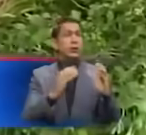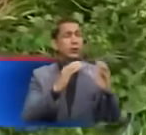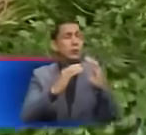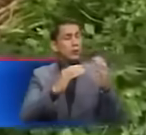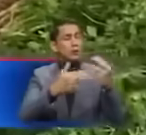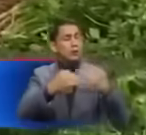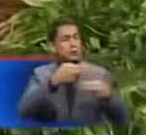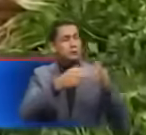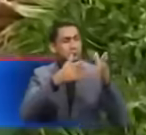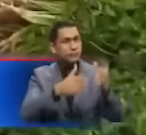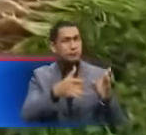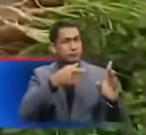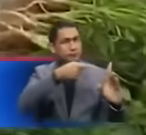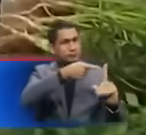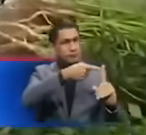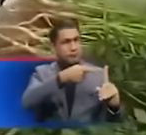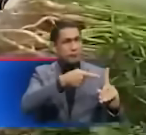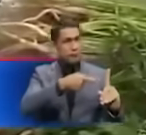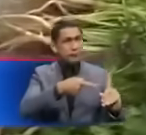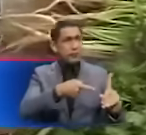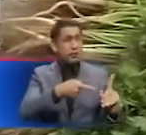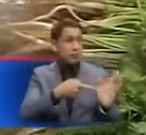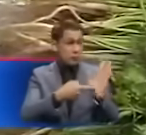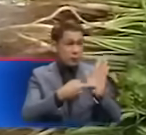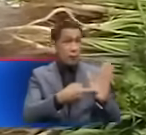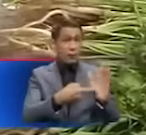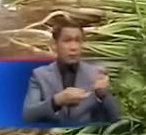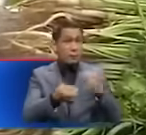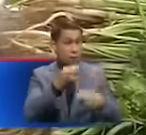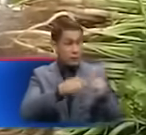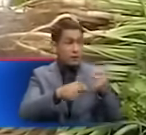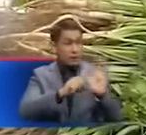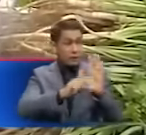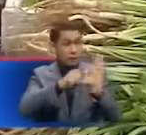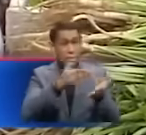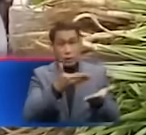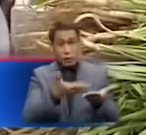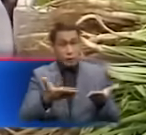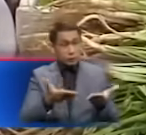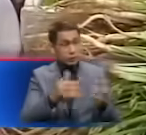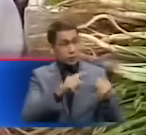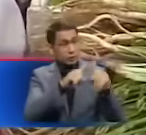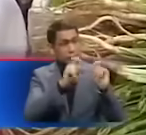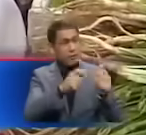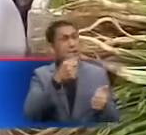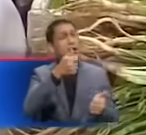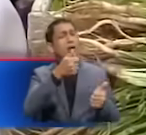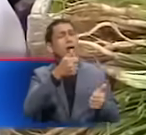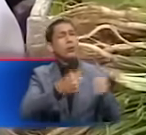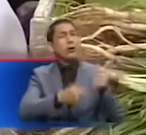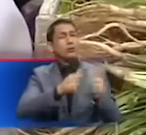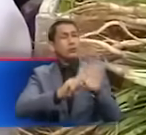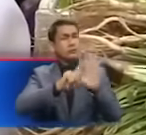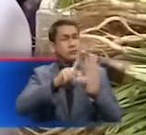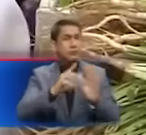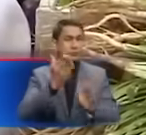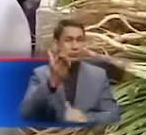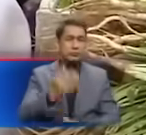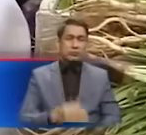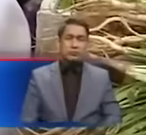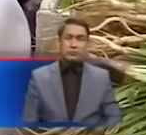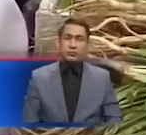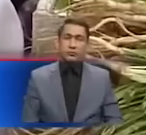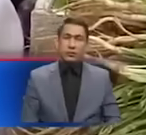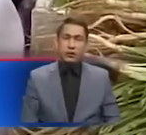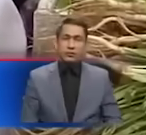muy buenas tardes. Efectivamente, sus distribuidoras nos dicen que se ha visto reflejado el incremento. ¿En qué productos? ¿A cómo los compraba antes y a cómo los